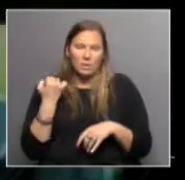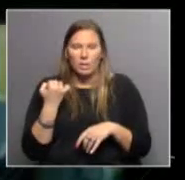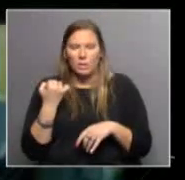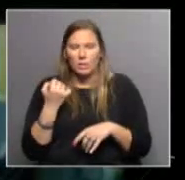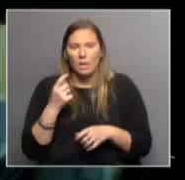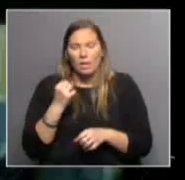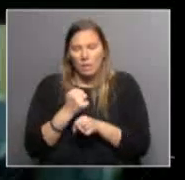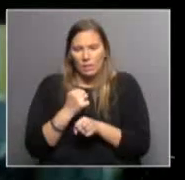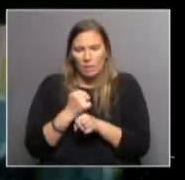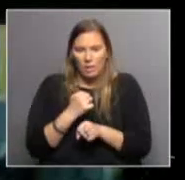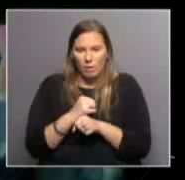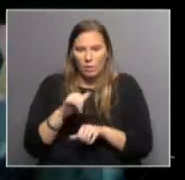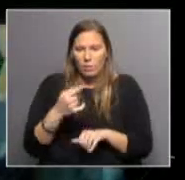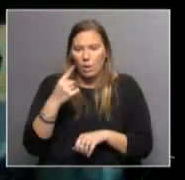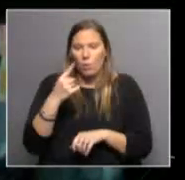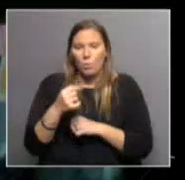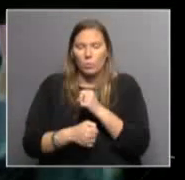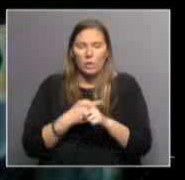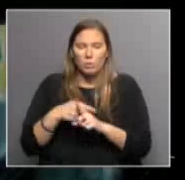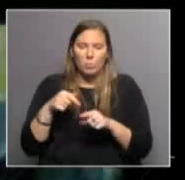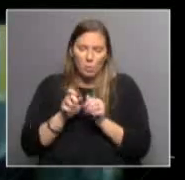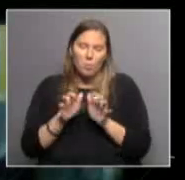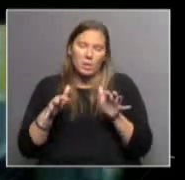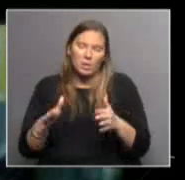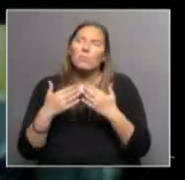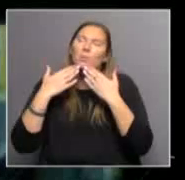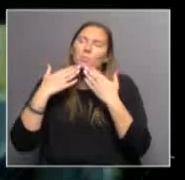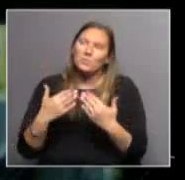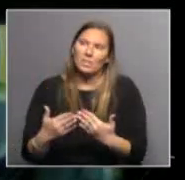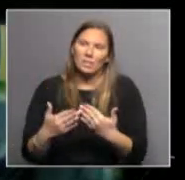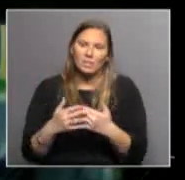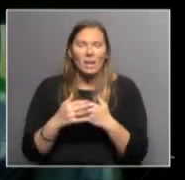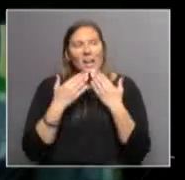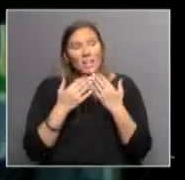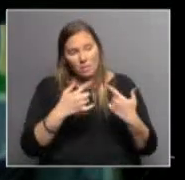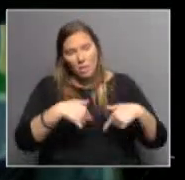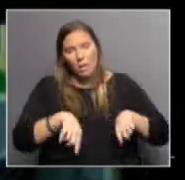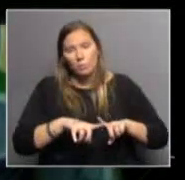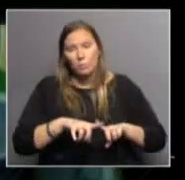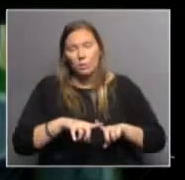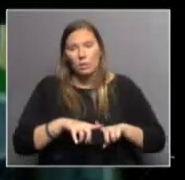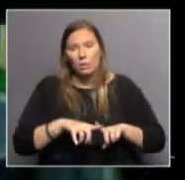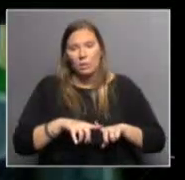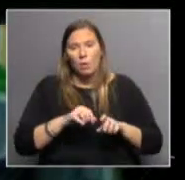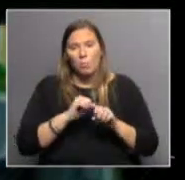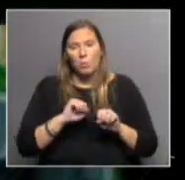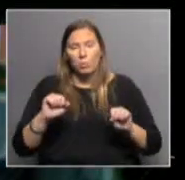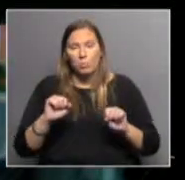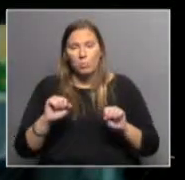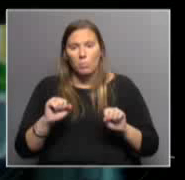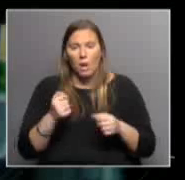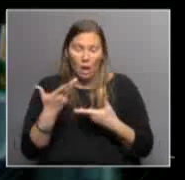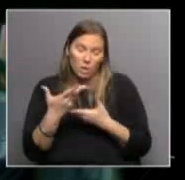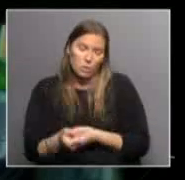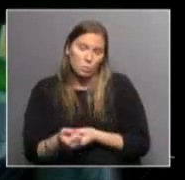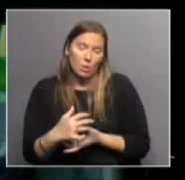haciendo ya hace un año y medio con esta pandemia. Muchísimas gracias. No, gracias a ustedes por ser parte de esta